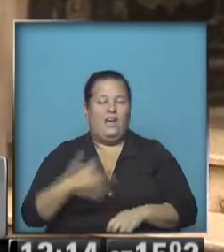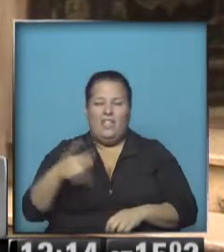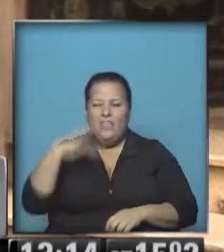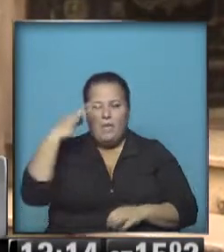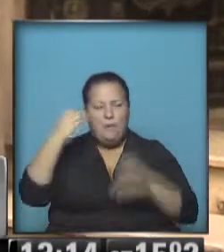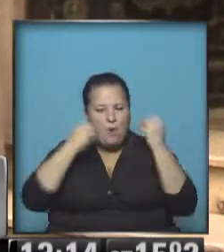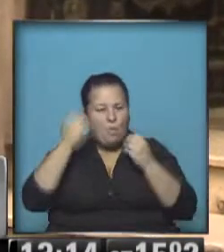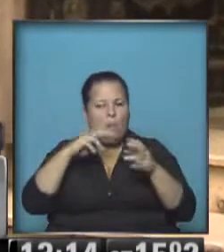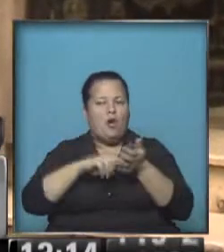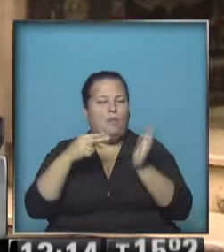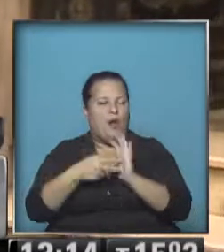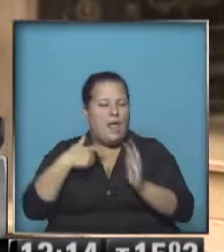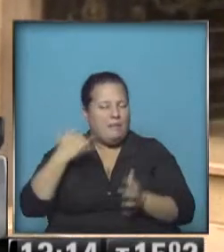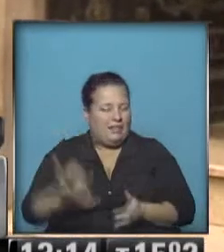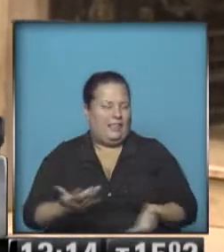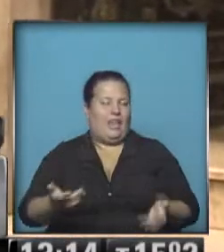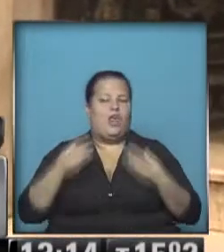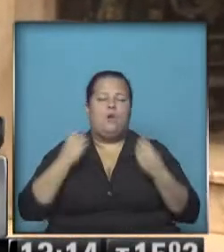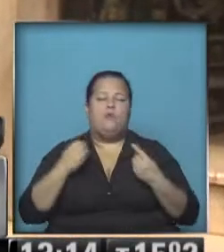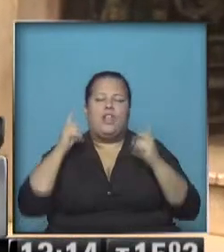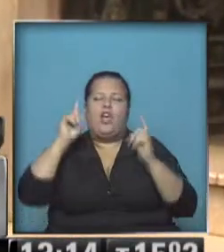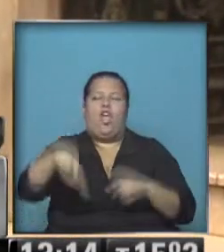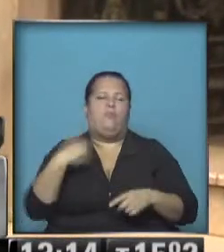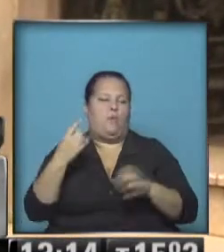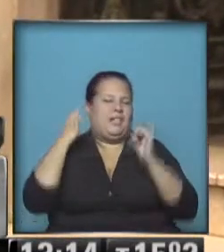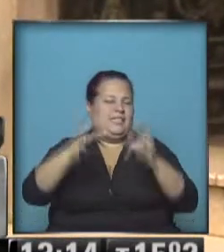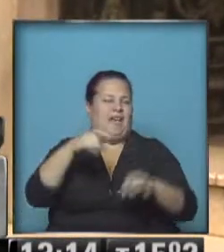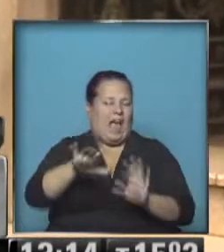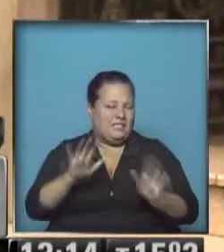haberse preocupado por los problemas que teníamos y por qué llegamos a esa instancia.